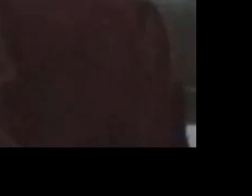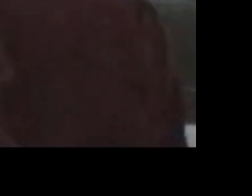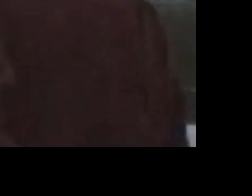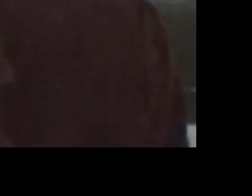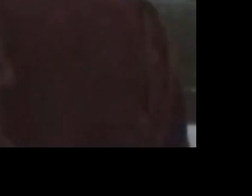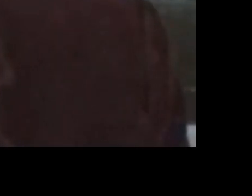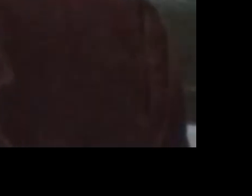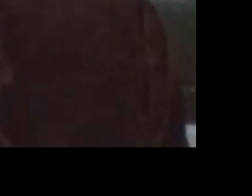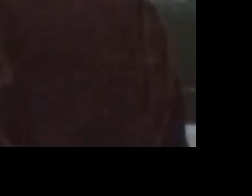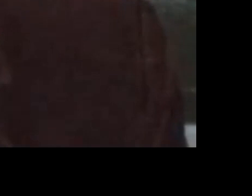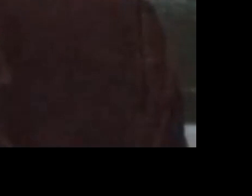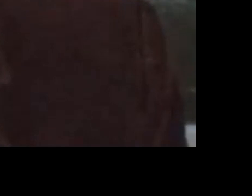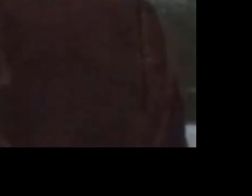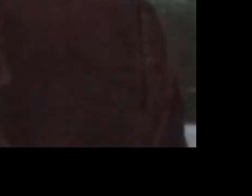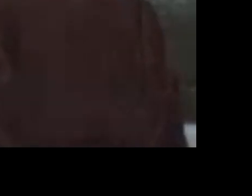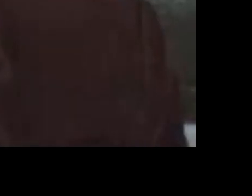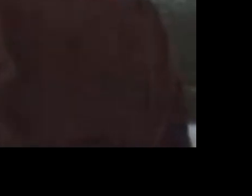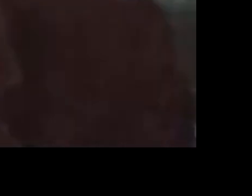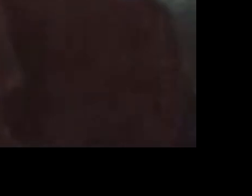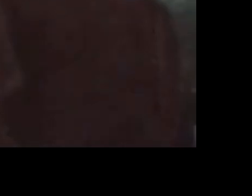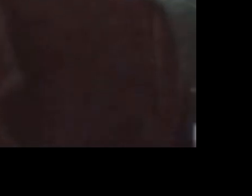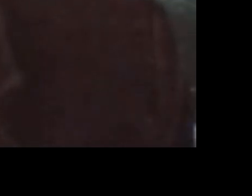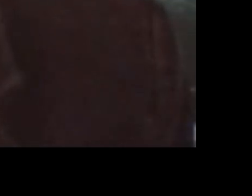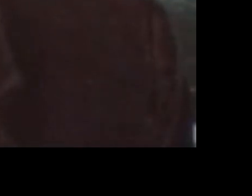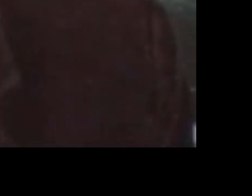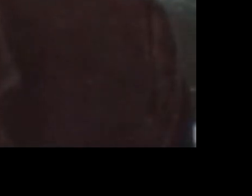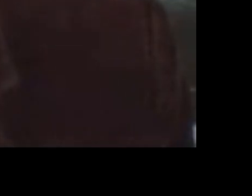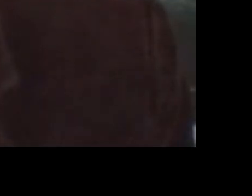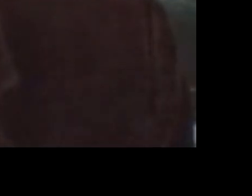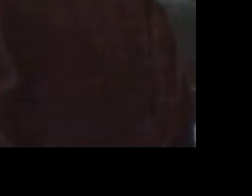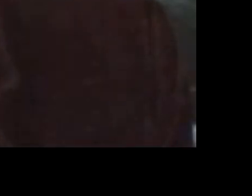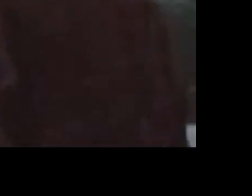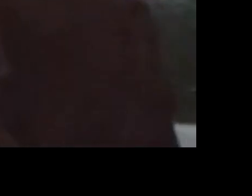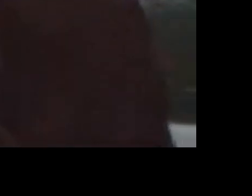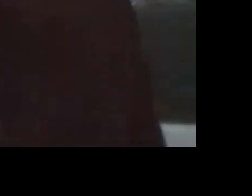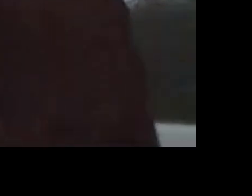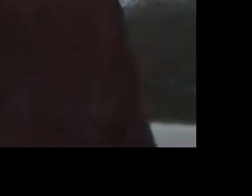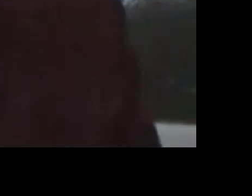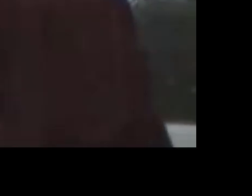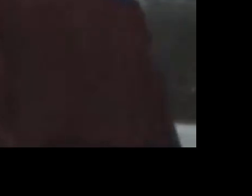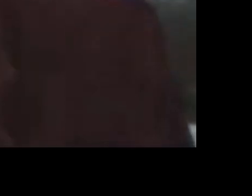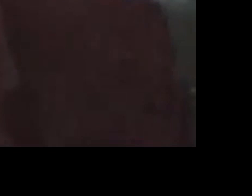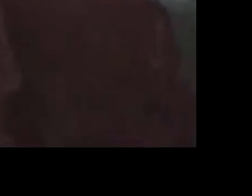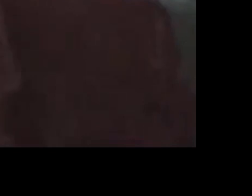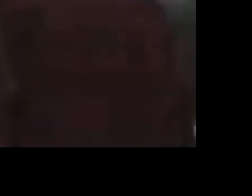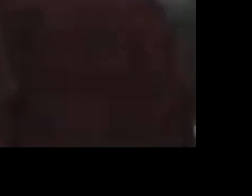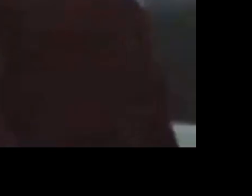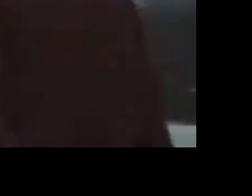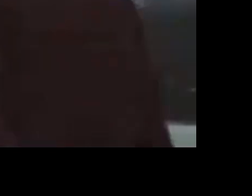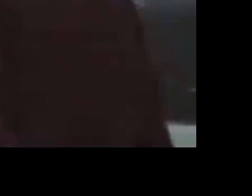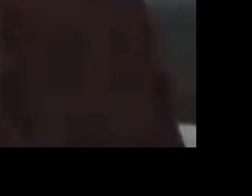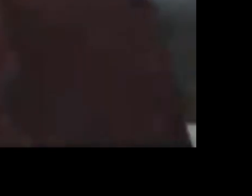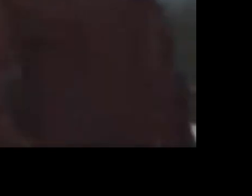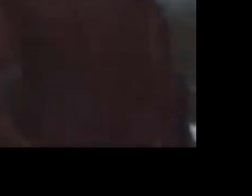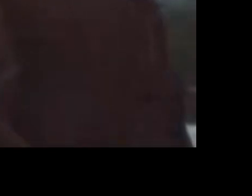habilitada por título nacional para emitir ese informe. ¿Qué competencia técnica tiene una inmobiliaria que pretende decir que es un desarrollador